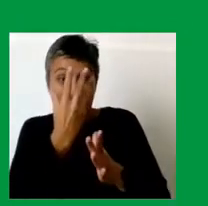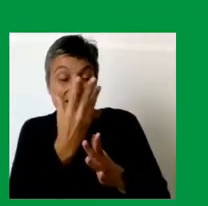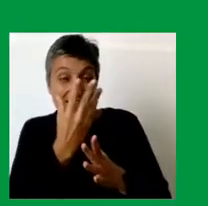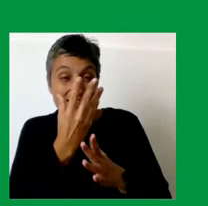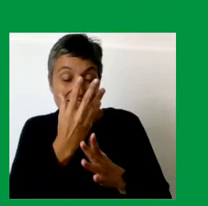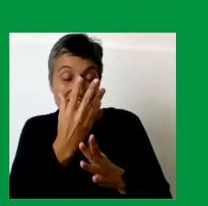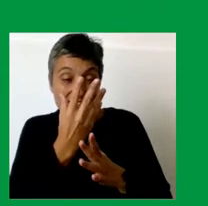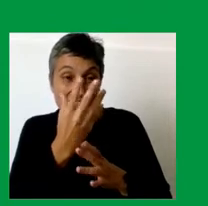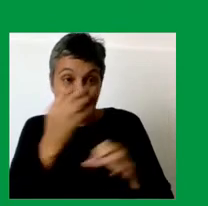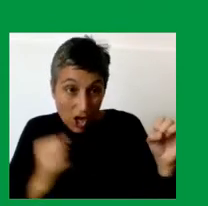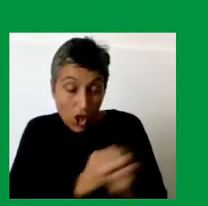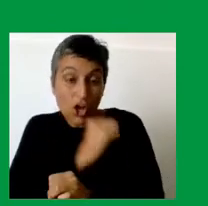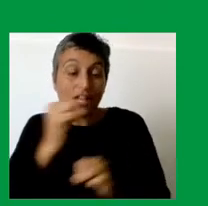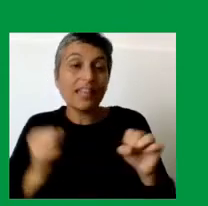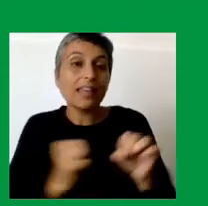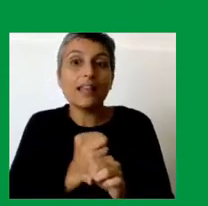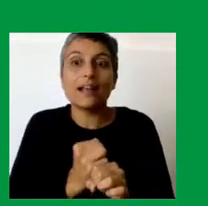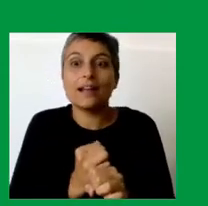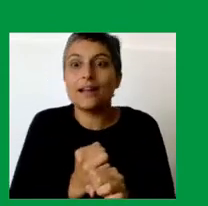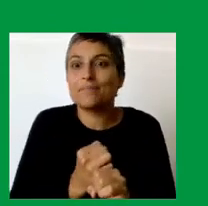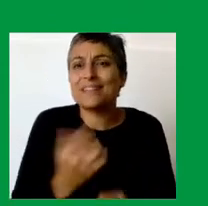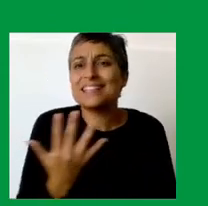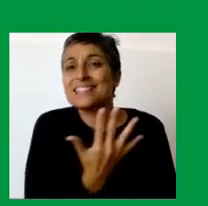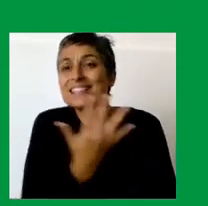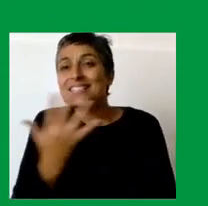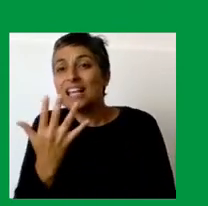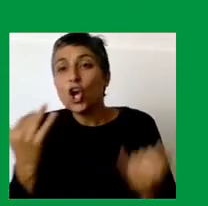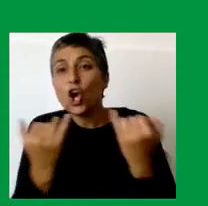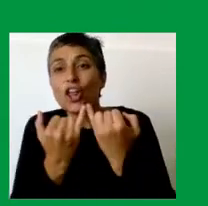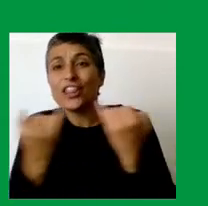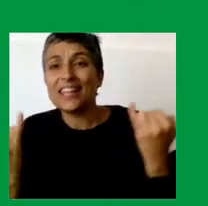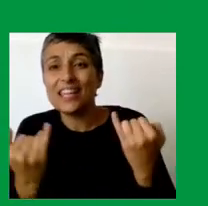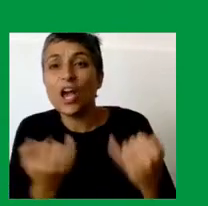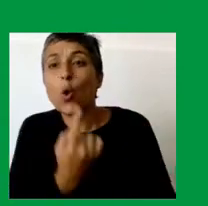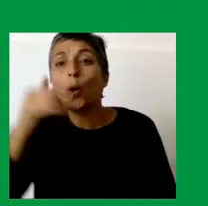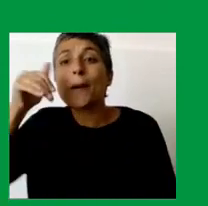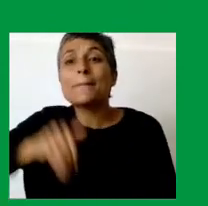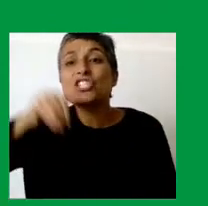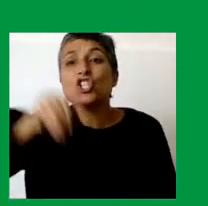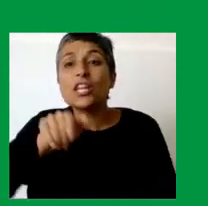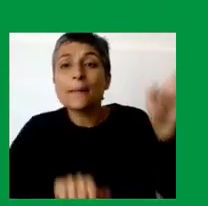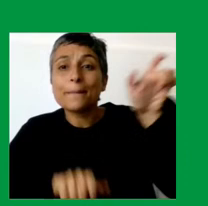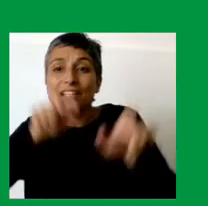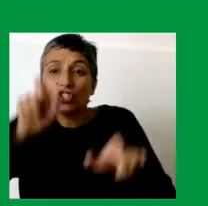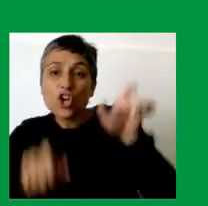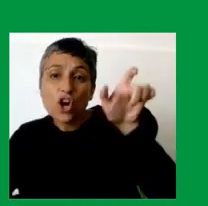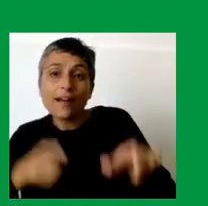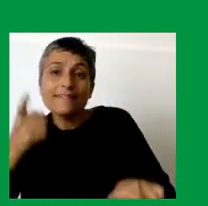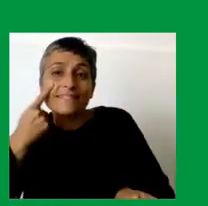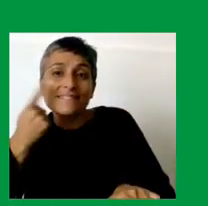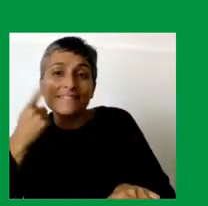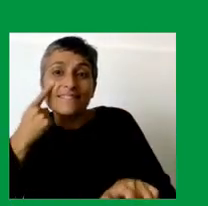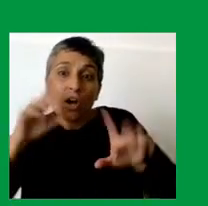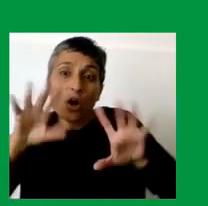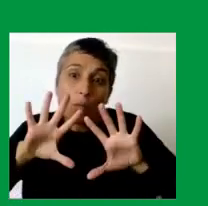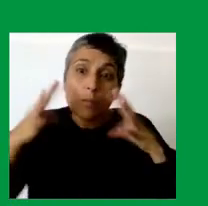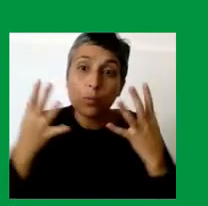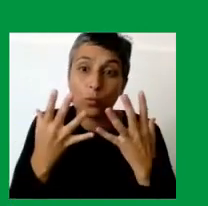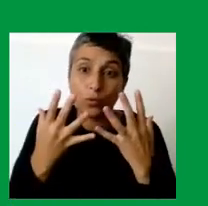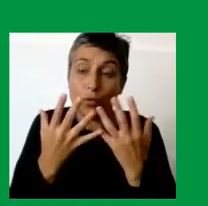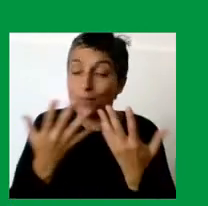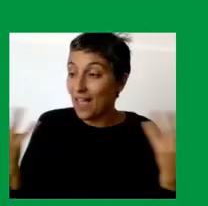herramienta, digamos que en 5 días alcanzó el 1 millón de usuarios en todo el mundo. Y ahora,